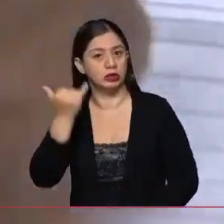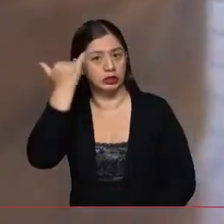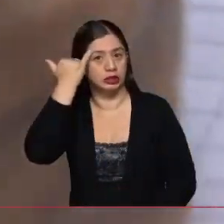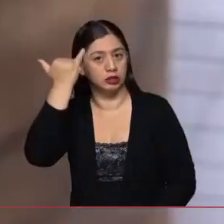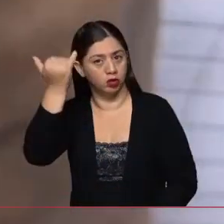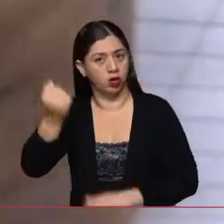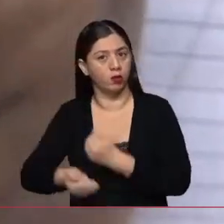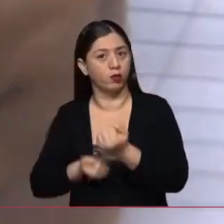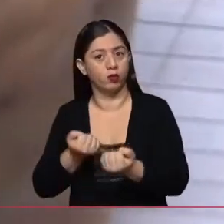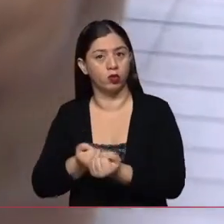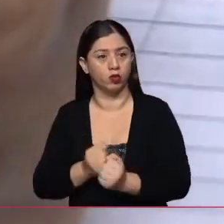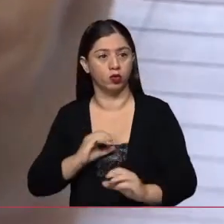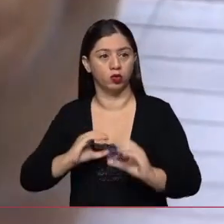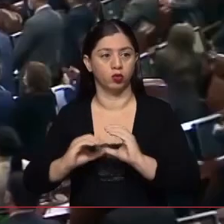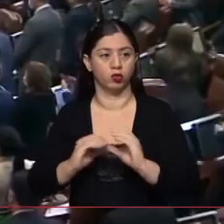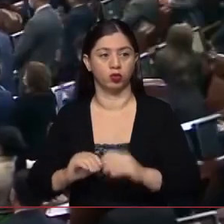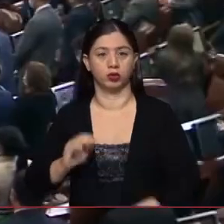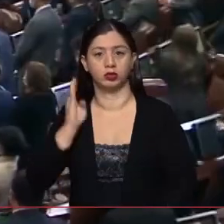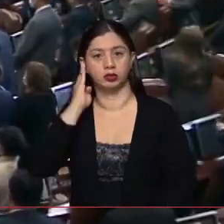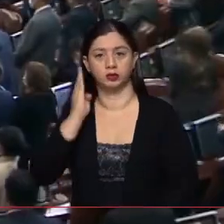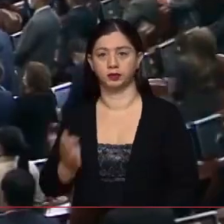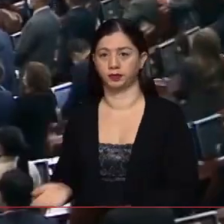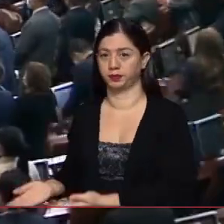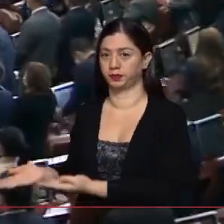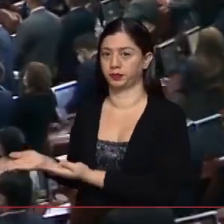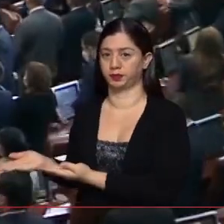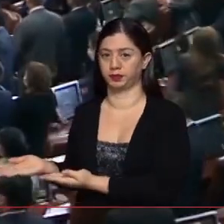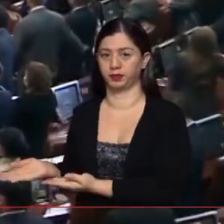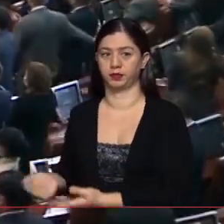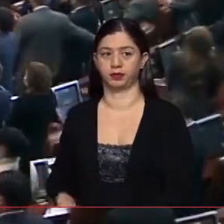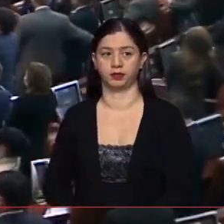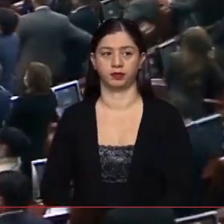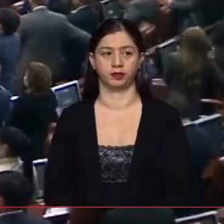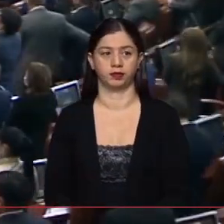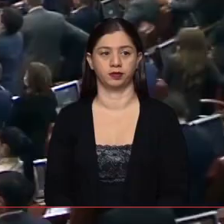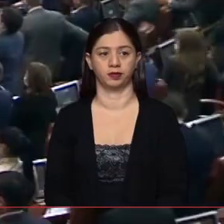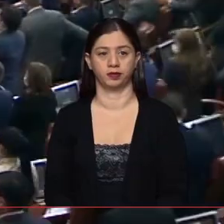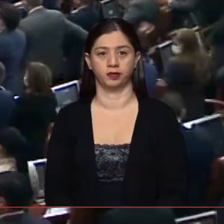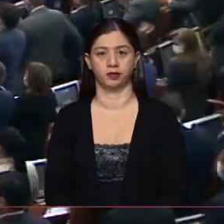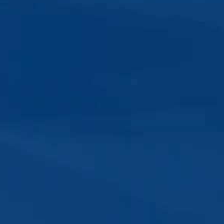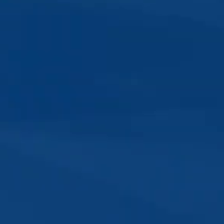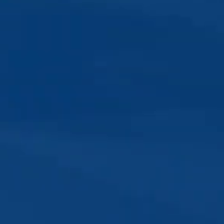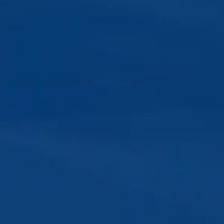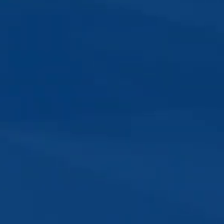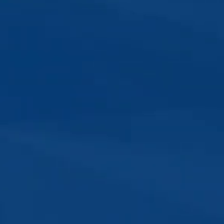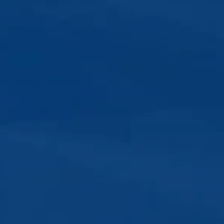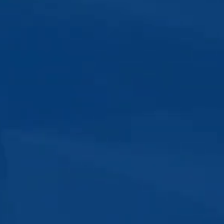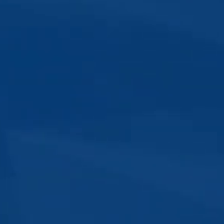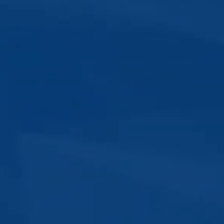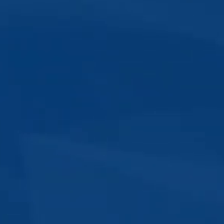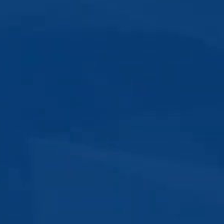iniciativa pueden comunicarse al número celular 320-684-1875.